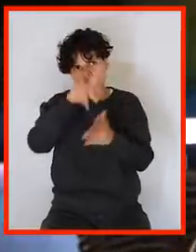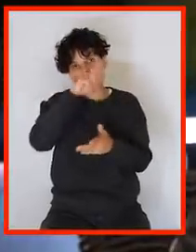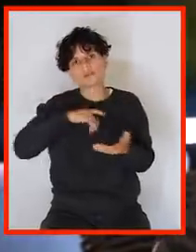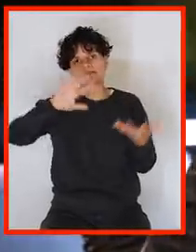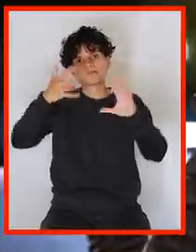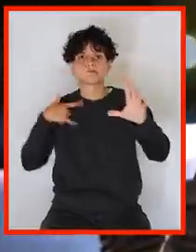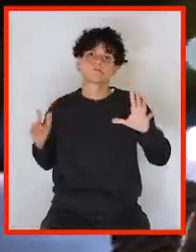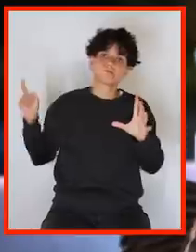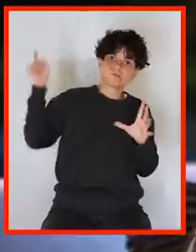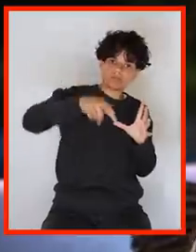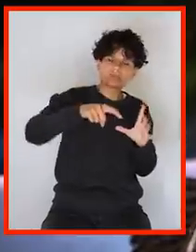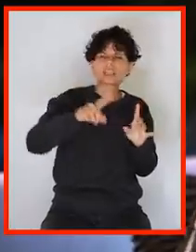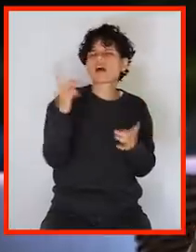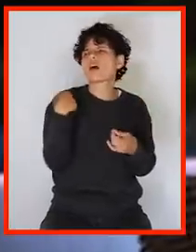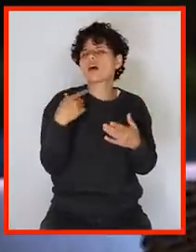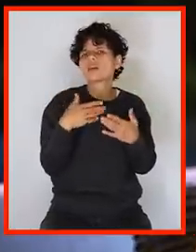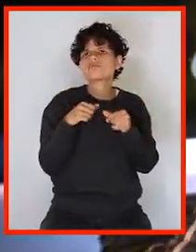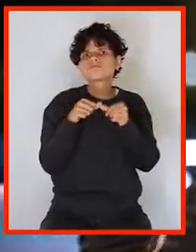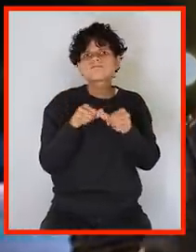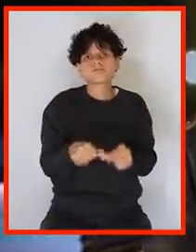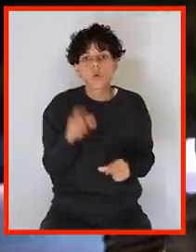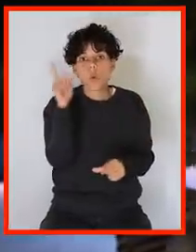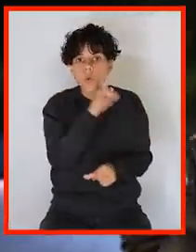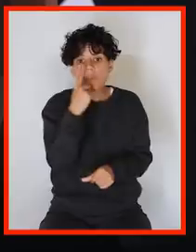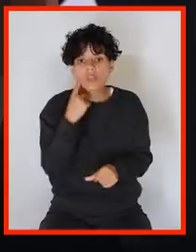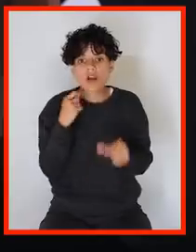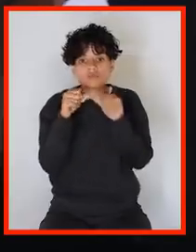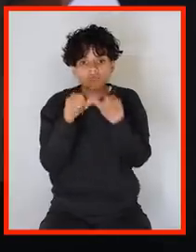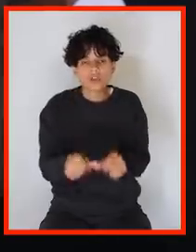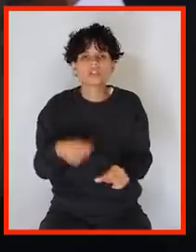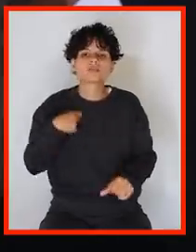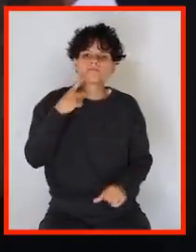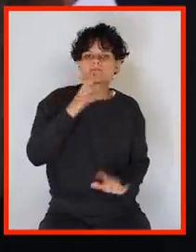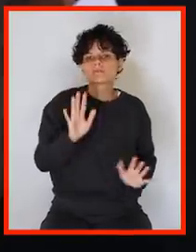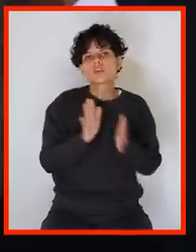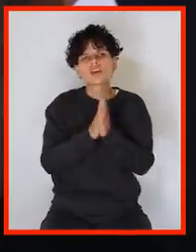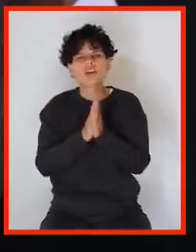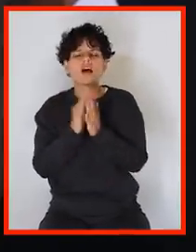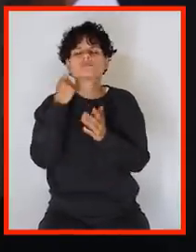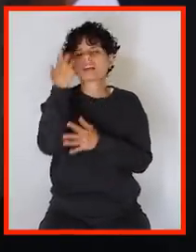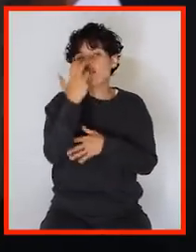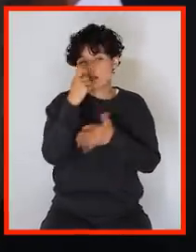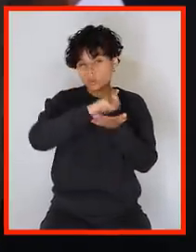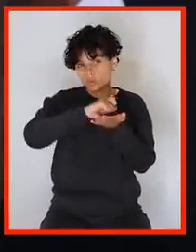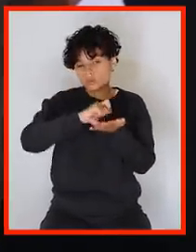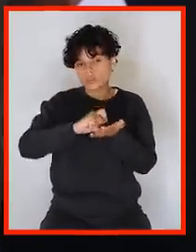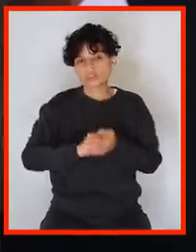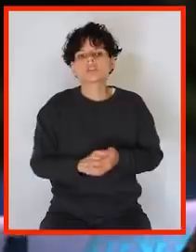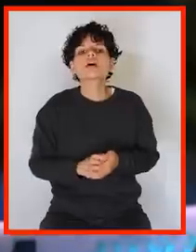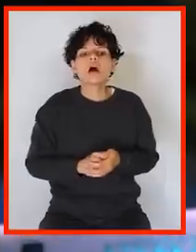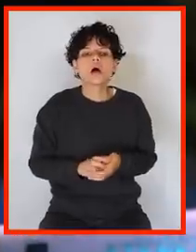repente, como los últimos días que estábamos ahí, así como los últimos dos, hermano, ¿sí, ¿por qué no me grabáis esto? ¿Sí, ¿por qué no me grabáis esto, porfa,